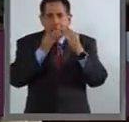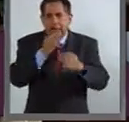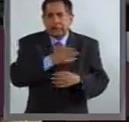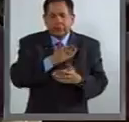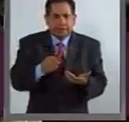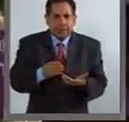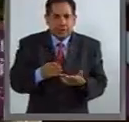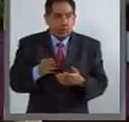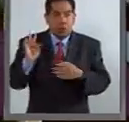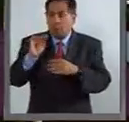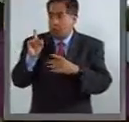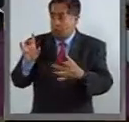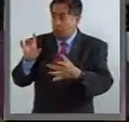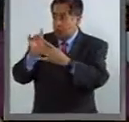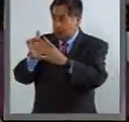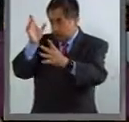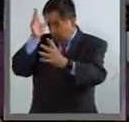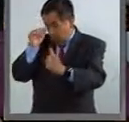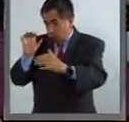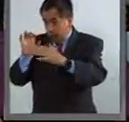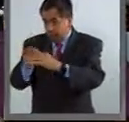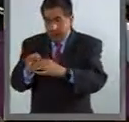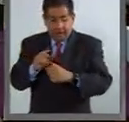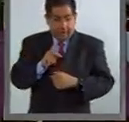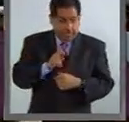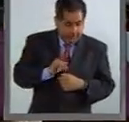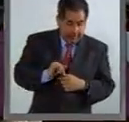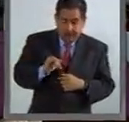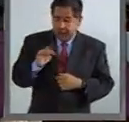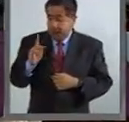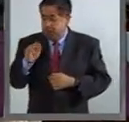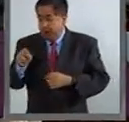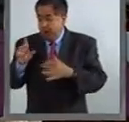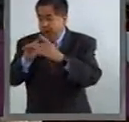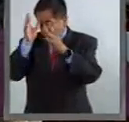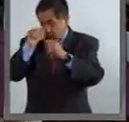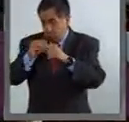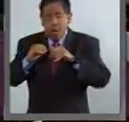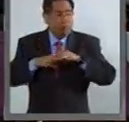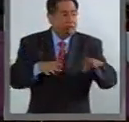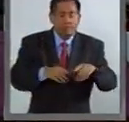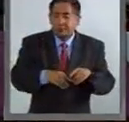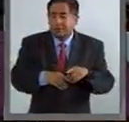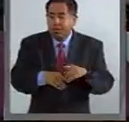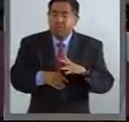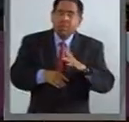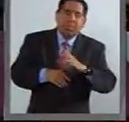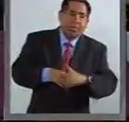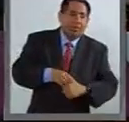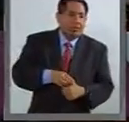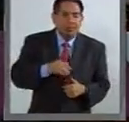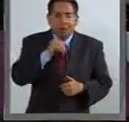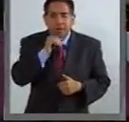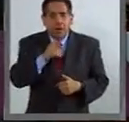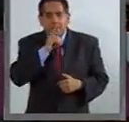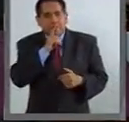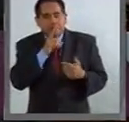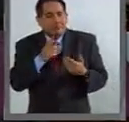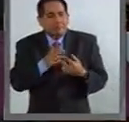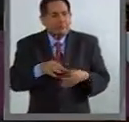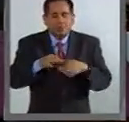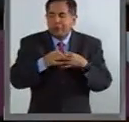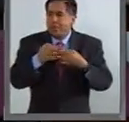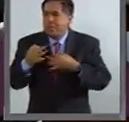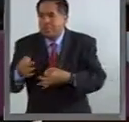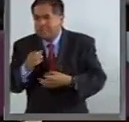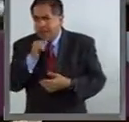pongan de acuerdo una senadora del PRI y una senadora del PAN para generar en México un encuentro de medios legislativos de